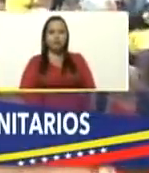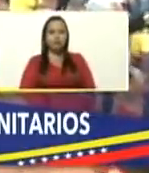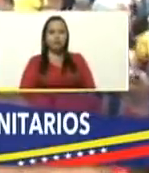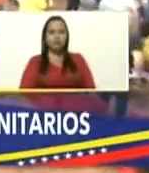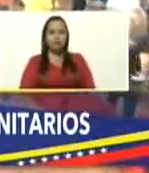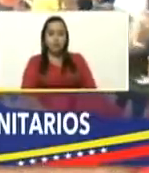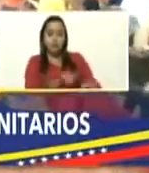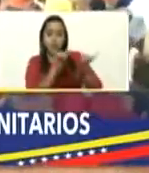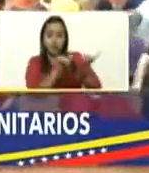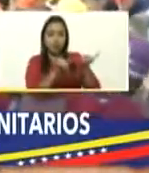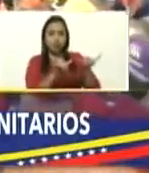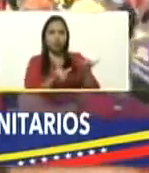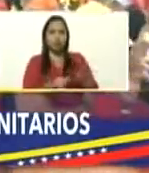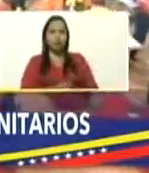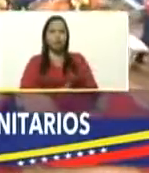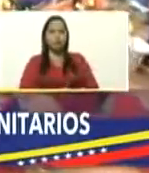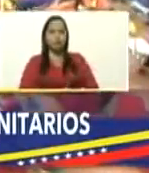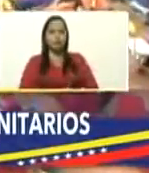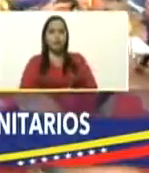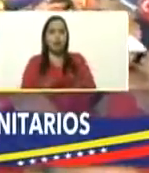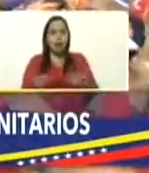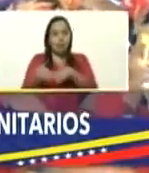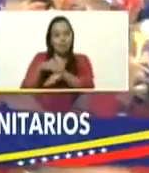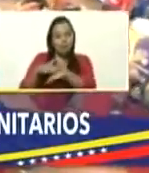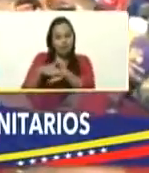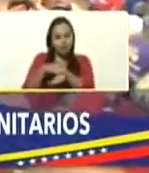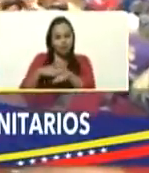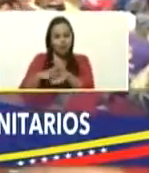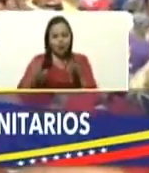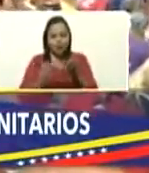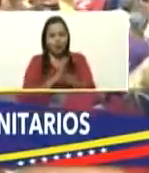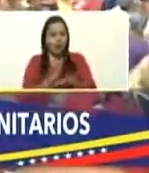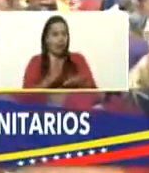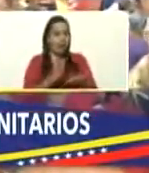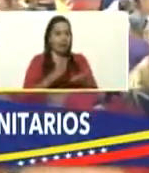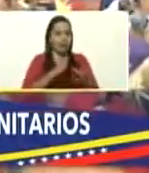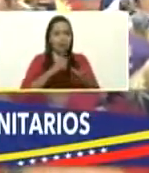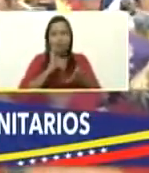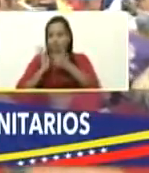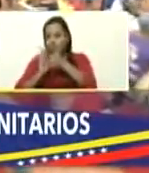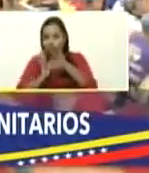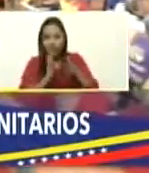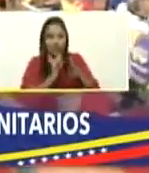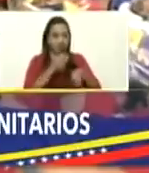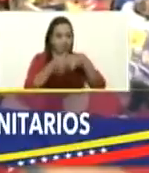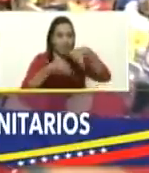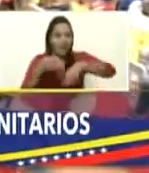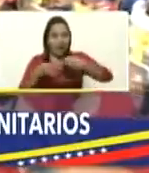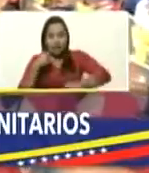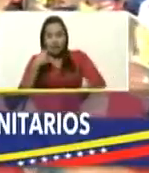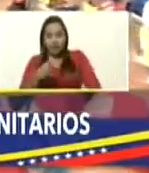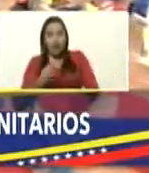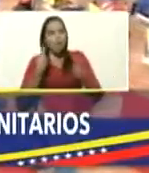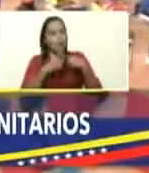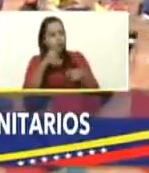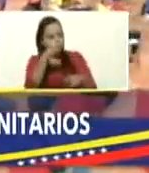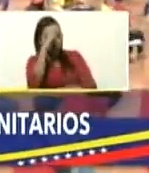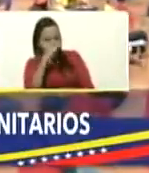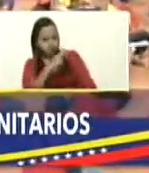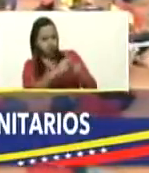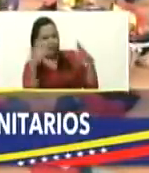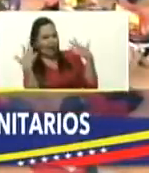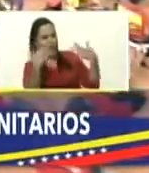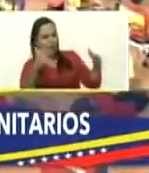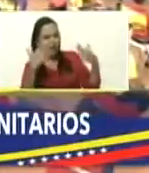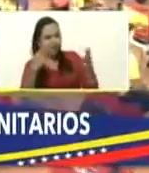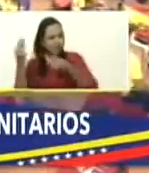Por eso, discúlpeme esta introducción que he hecho, pero usted se merece esta ovación con que lo ha